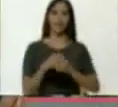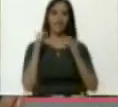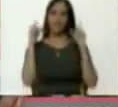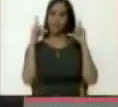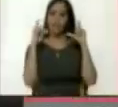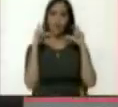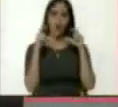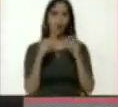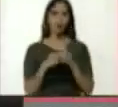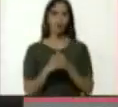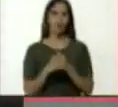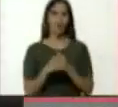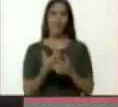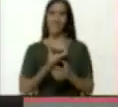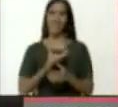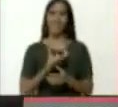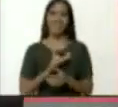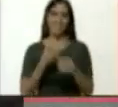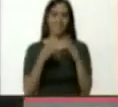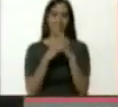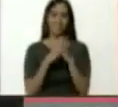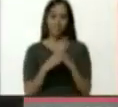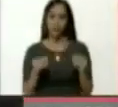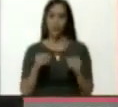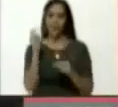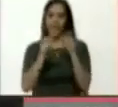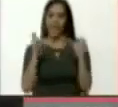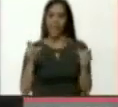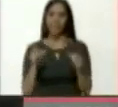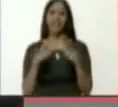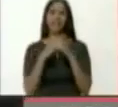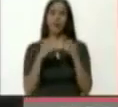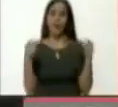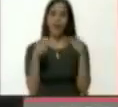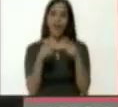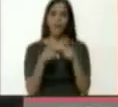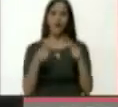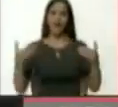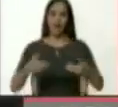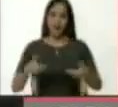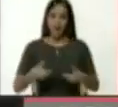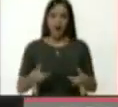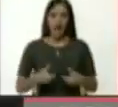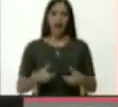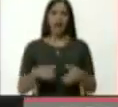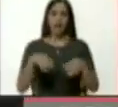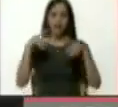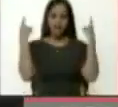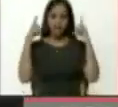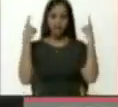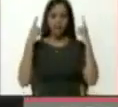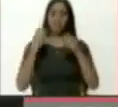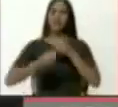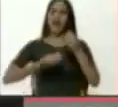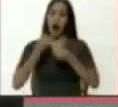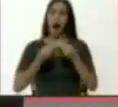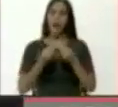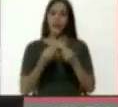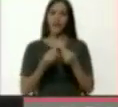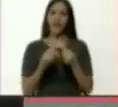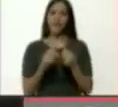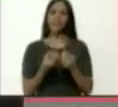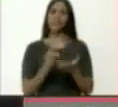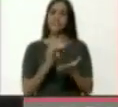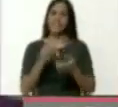Suárez. Bueno, a la alcaldía, a toda la gente, a todos los equipos que le han puesto un mundo en el Estado La Guaira. ¿Cómo le está metiendo mano? ¿Cómo